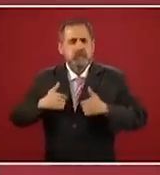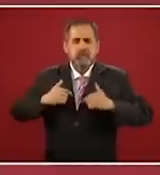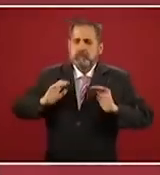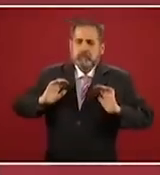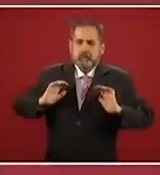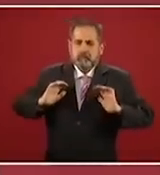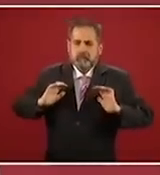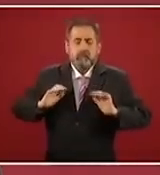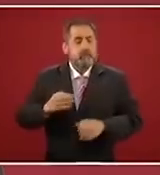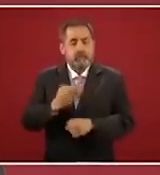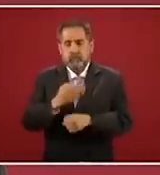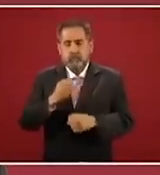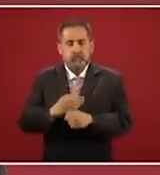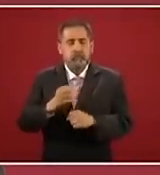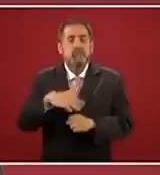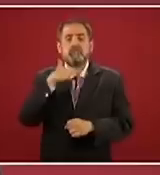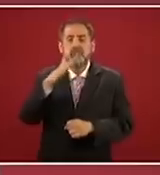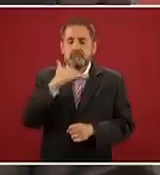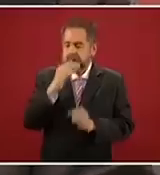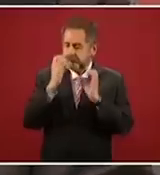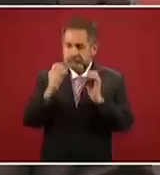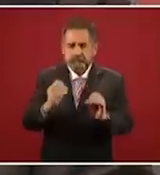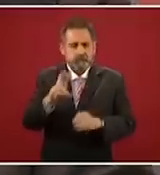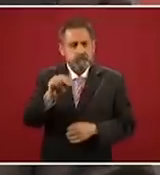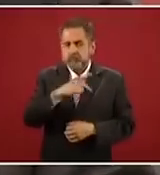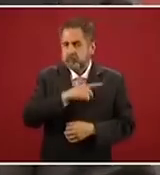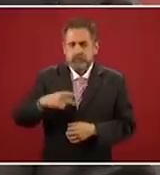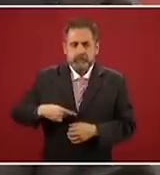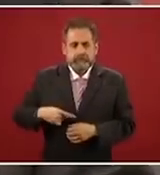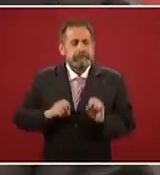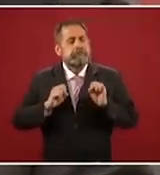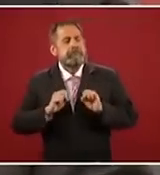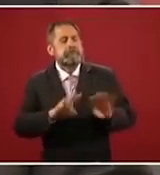Cero corrupción, cero impunidad.